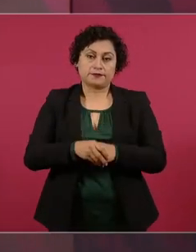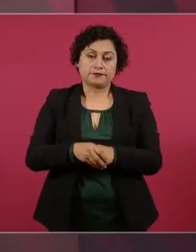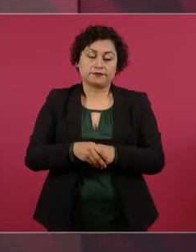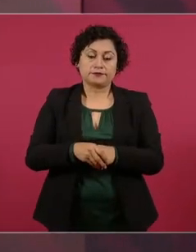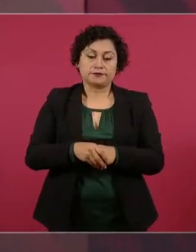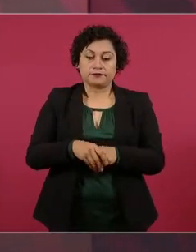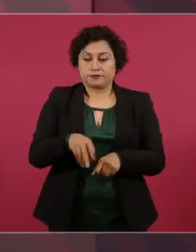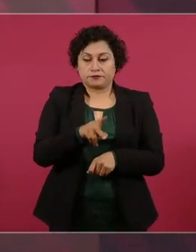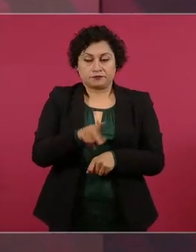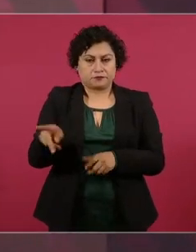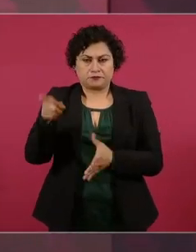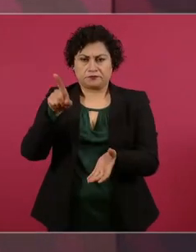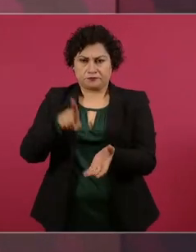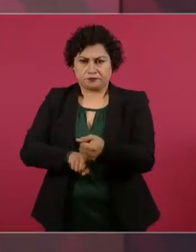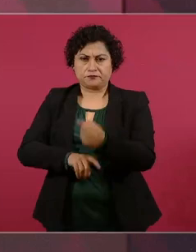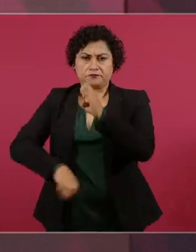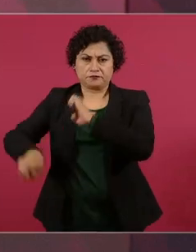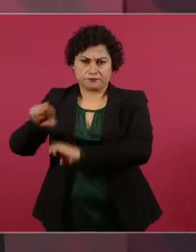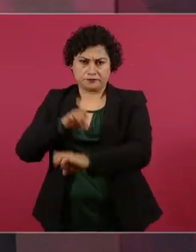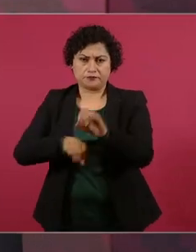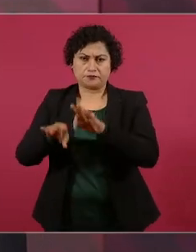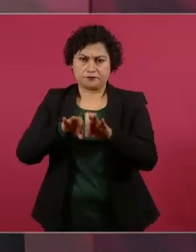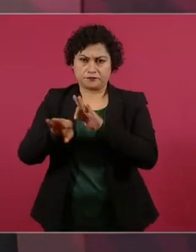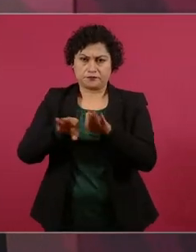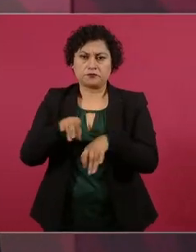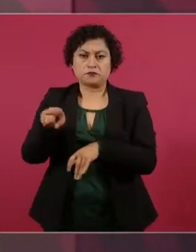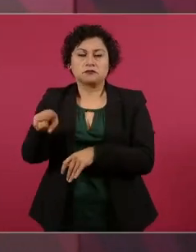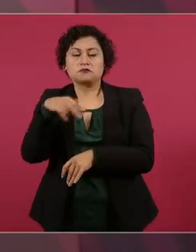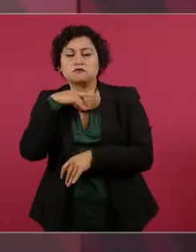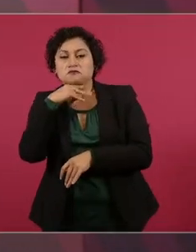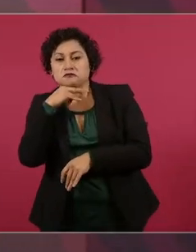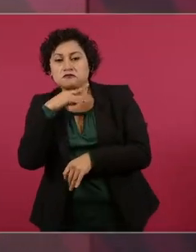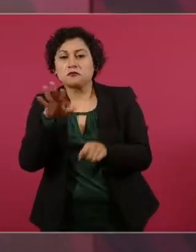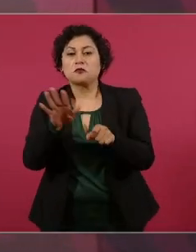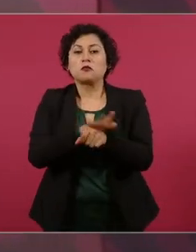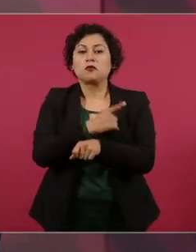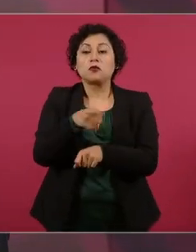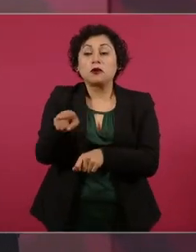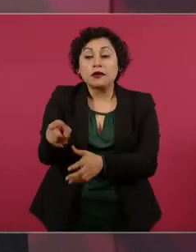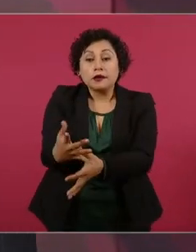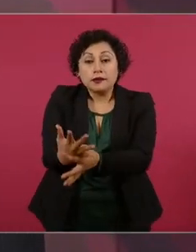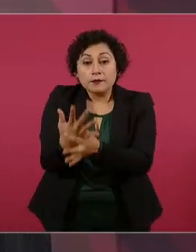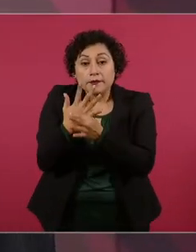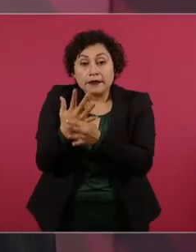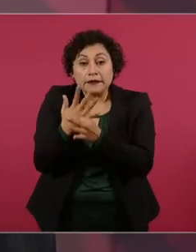mujeres, porque los quieren castigar.